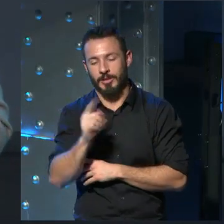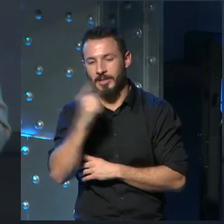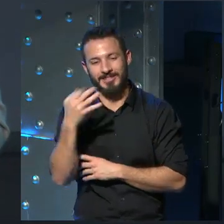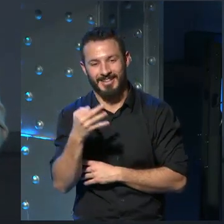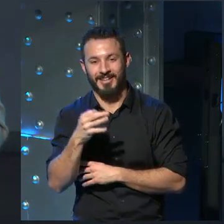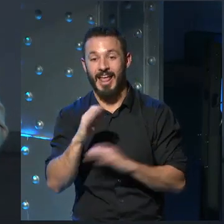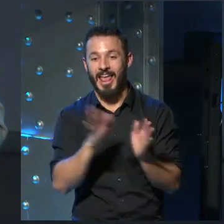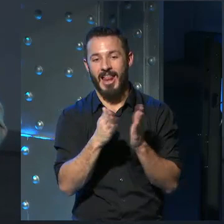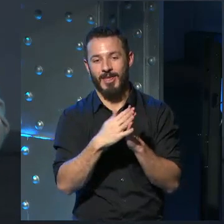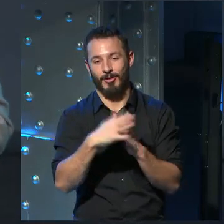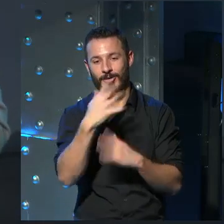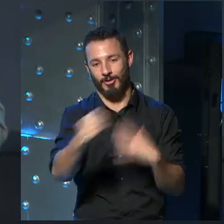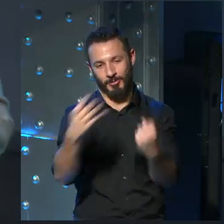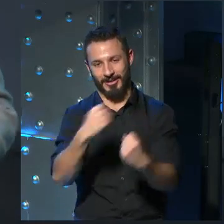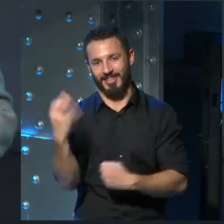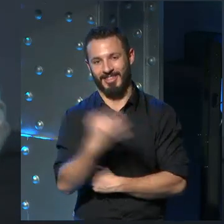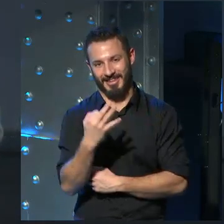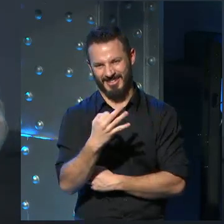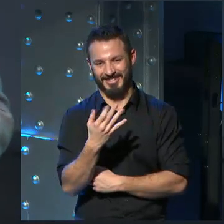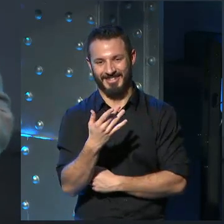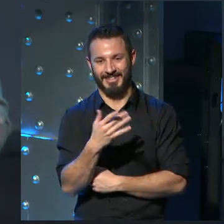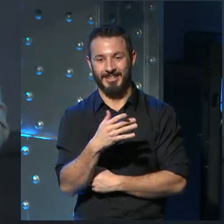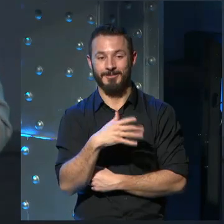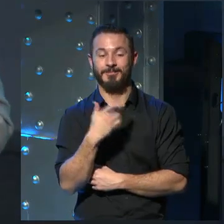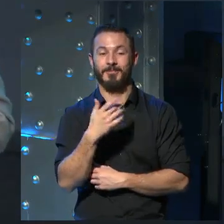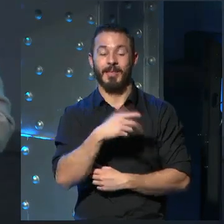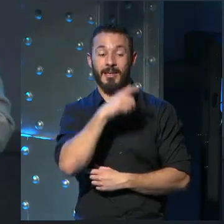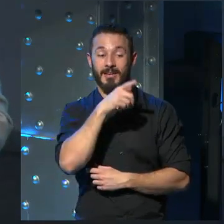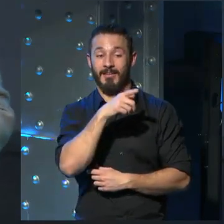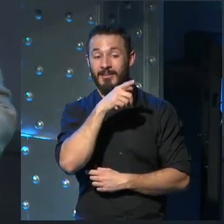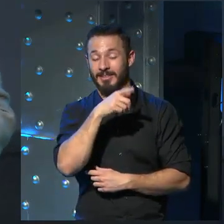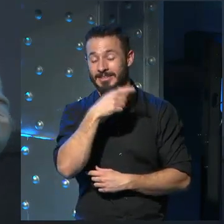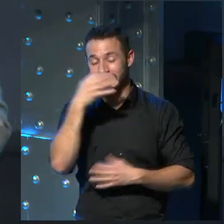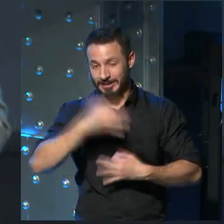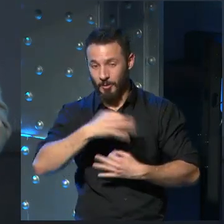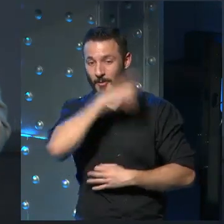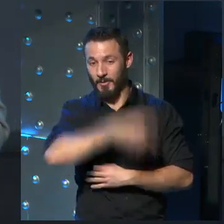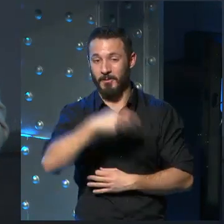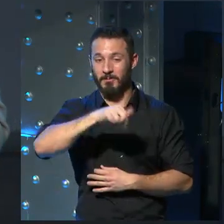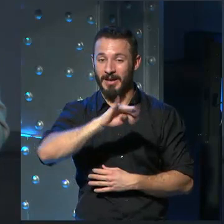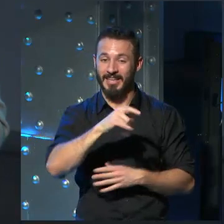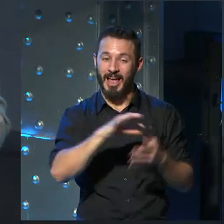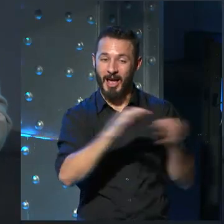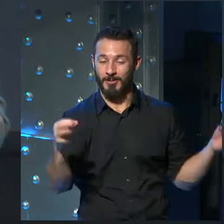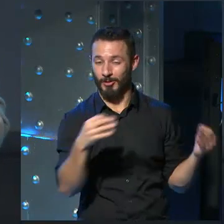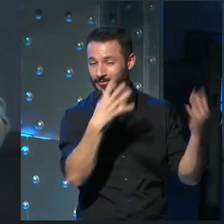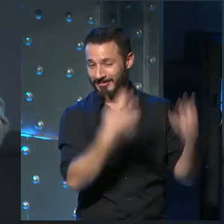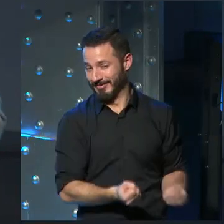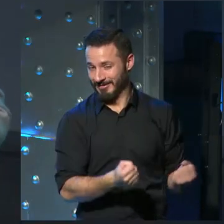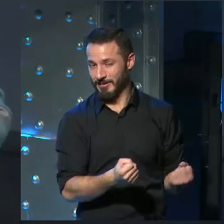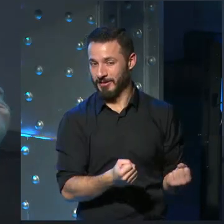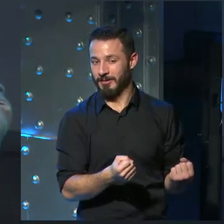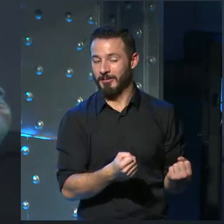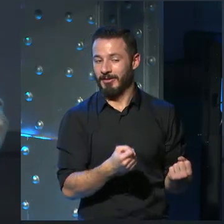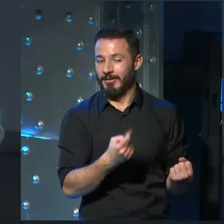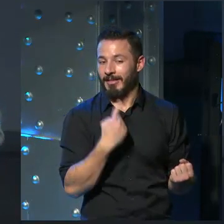Porque Marieta nos ha reunido aquí porque seguro que hay muchos amigos, pero tampoco se atreverá a decir lo que me atrevo a decir